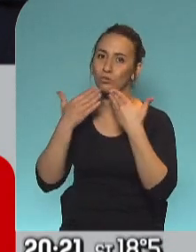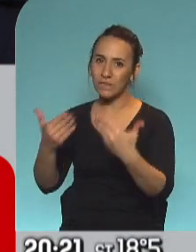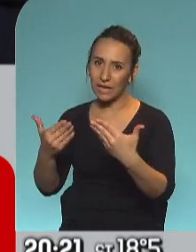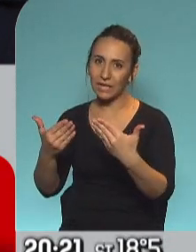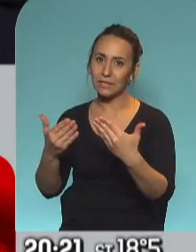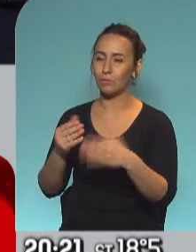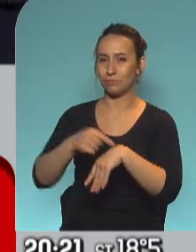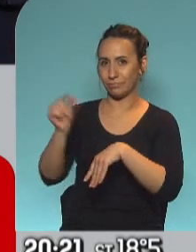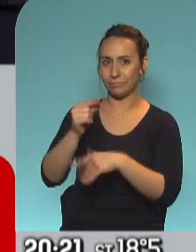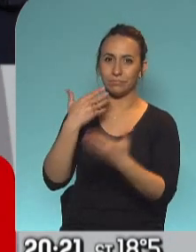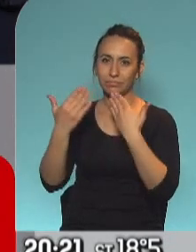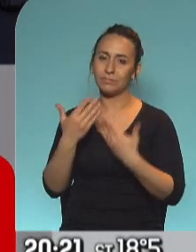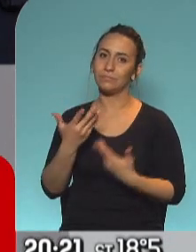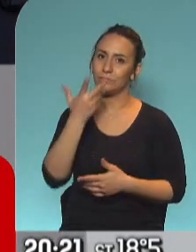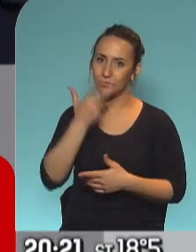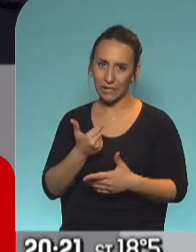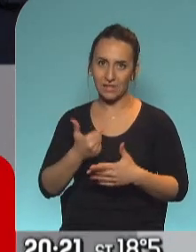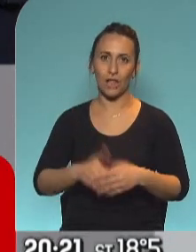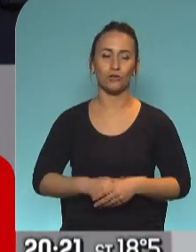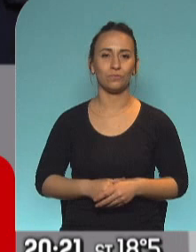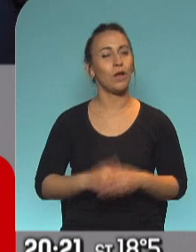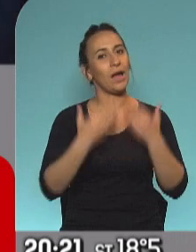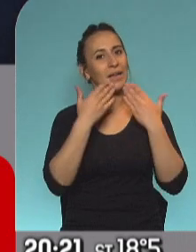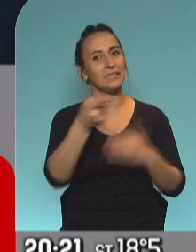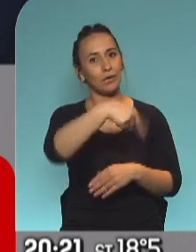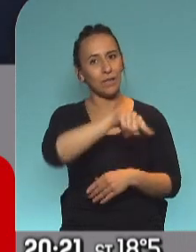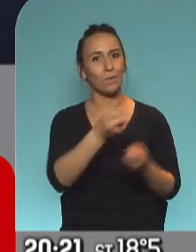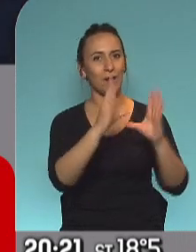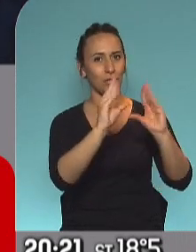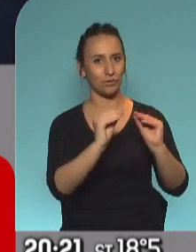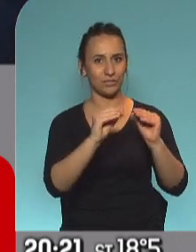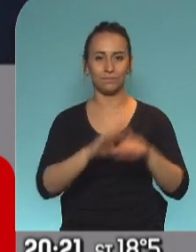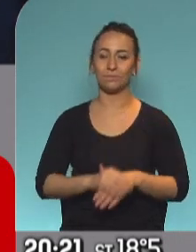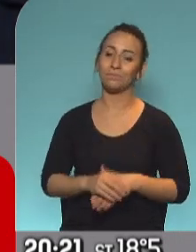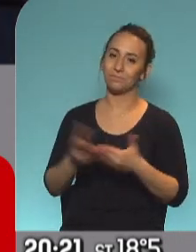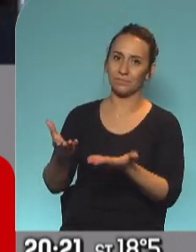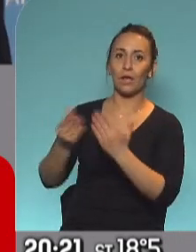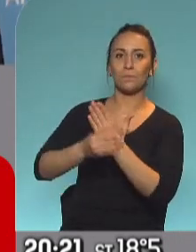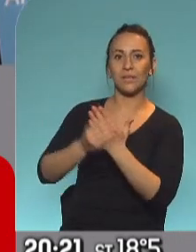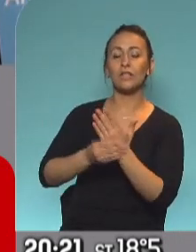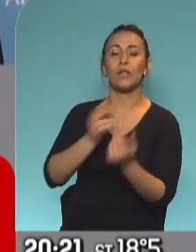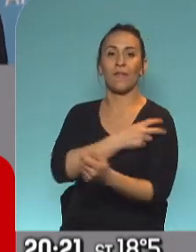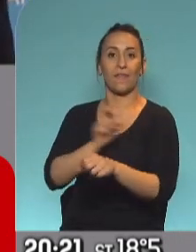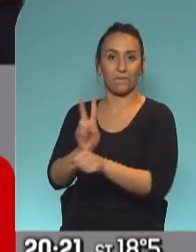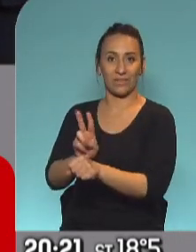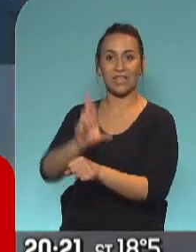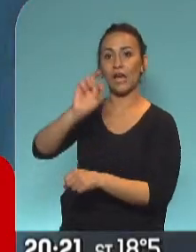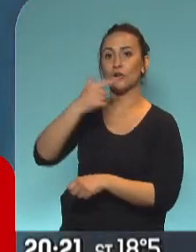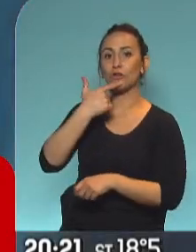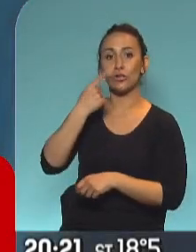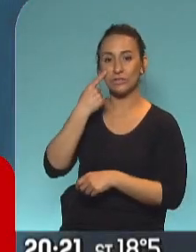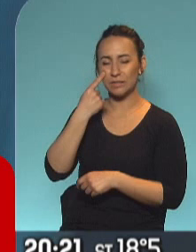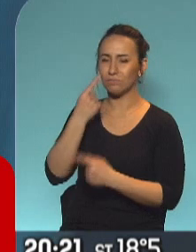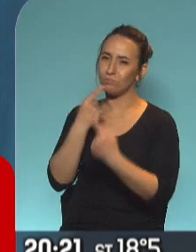estos minutos. Encantado. Bueno, muchas gracias a ustedes, que tengan buenas noches. Por favor, Agustín Rossi, ministro de Defensa, casi que en la entrevista,